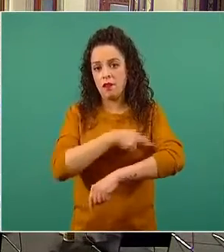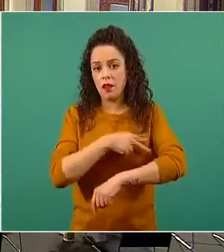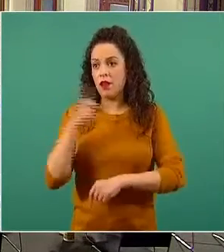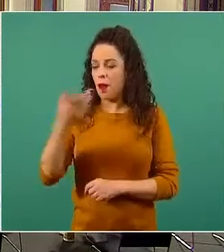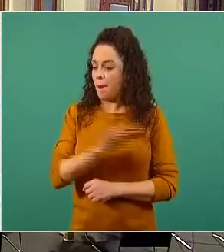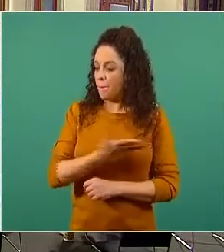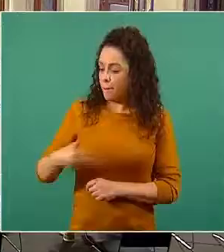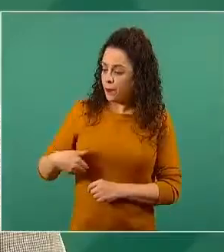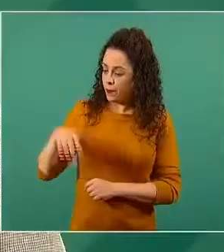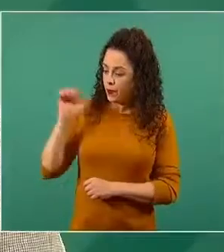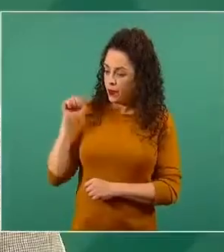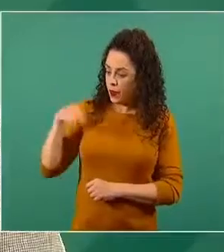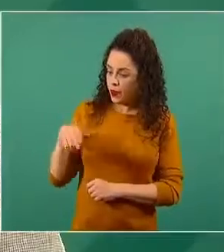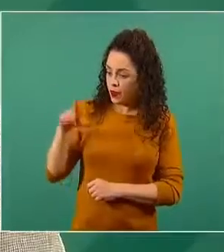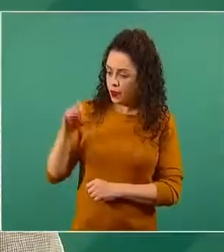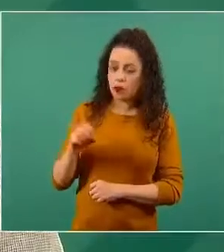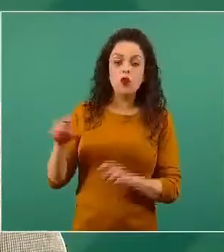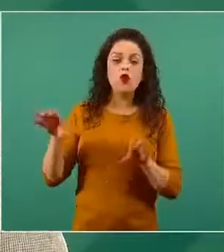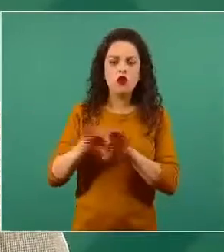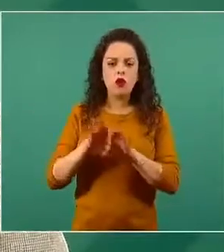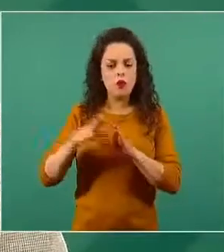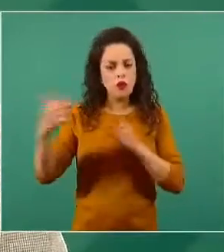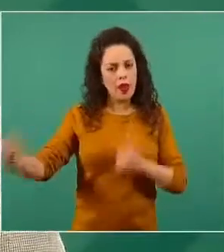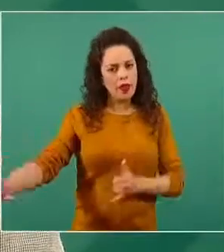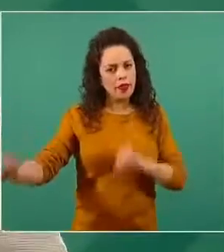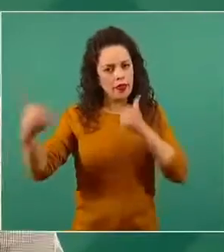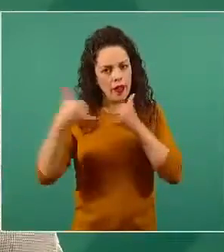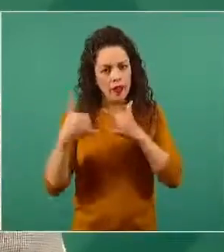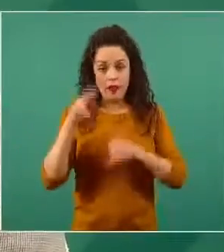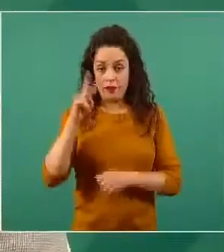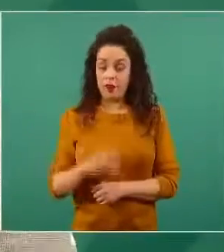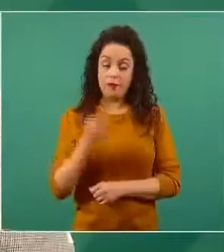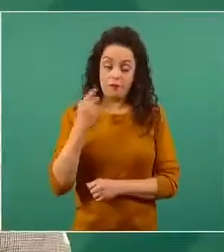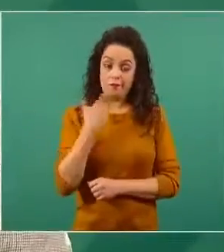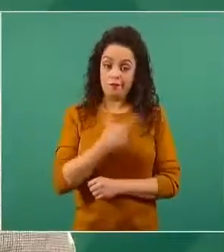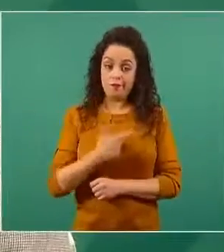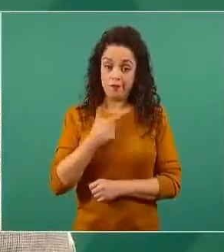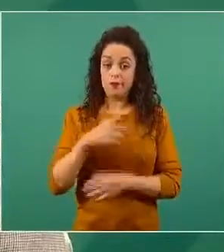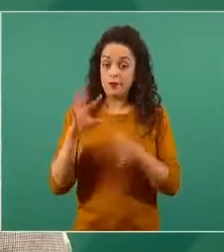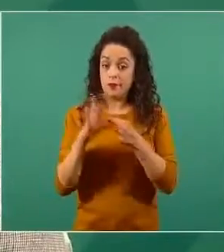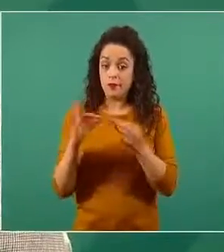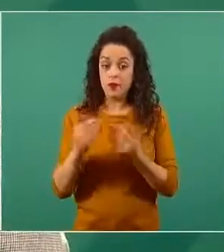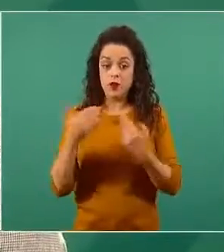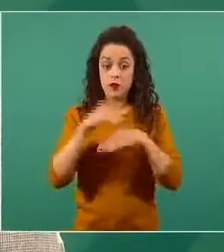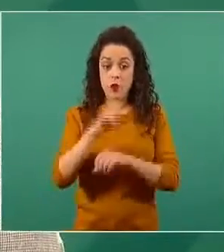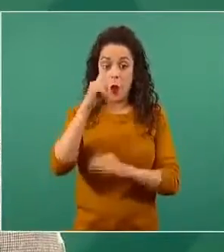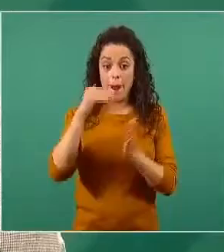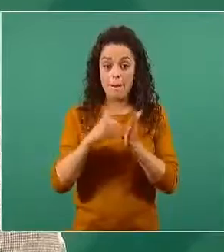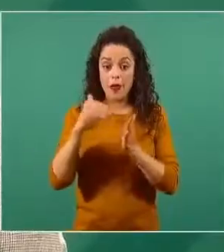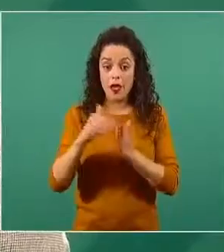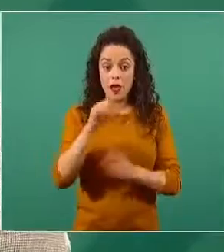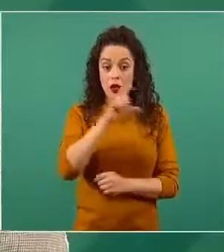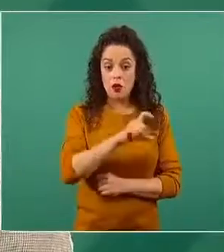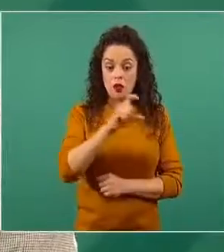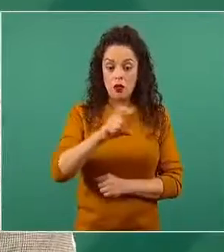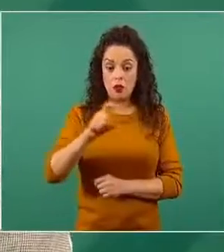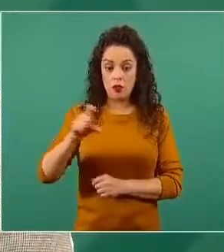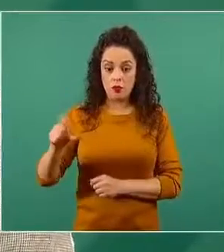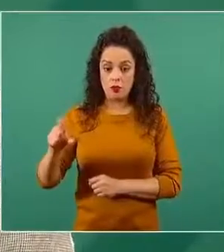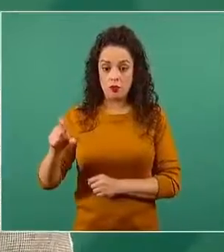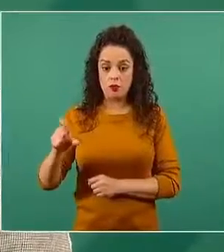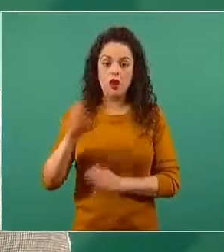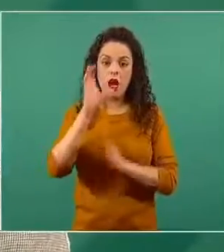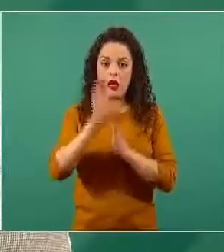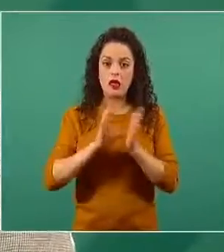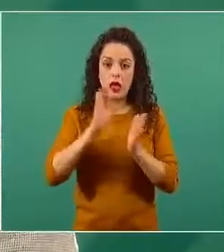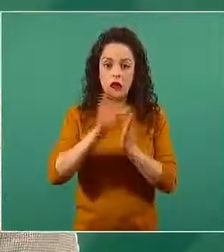Obrador por vía telefónica, lo cual nos da mucho gusto, y le habló de este 1.000.000 de dosis con un